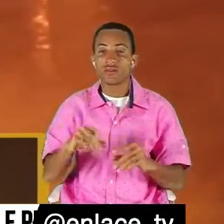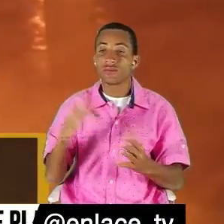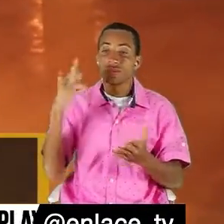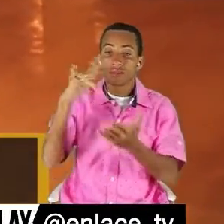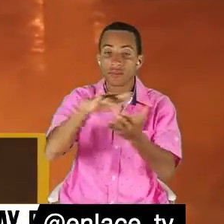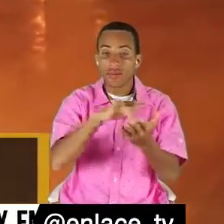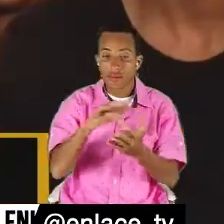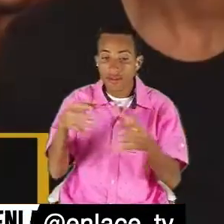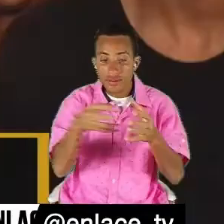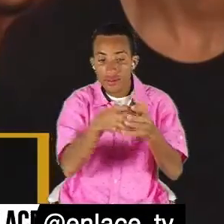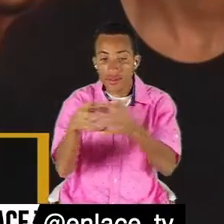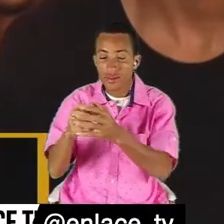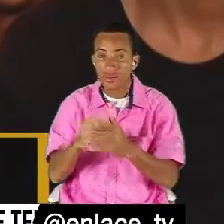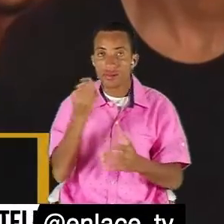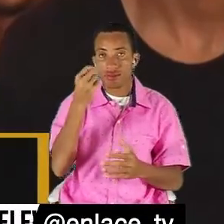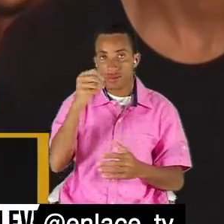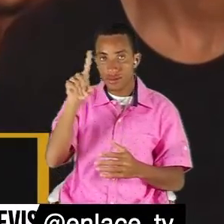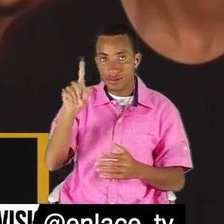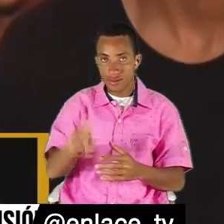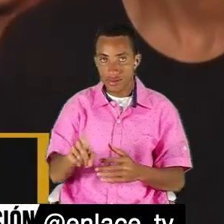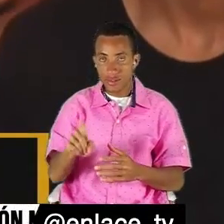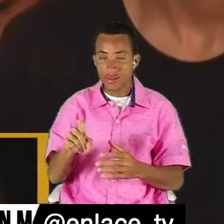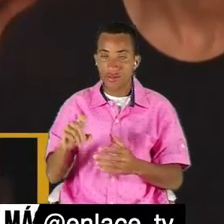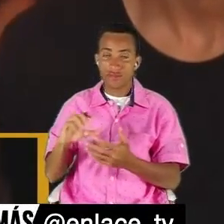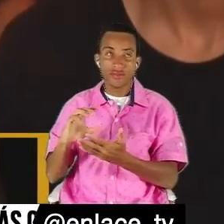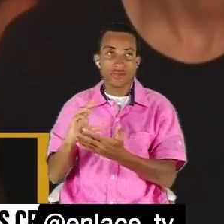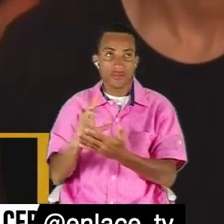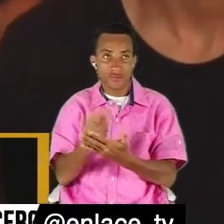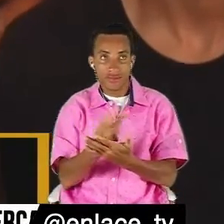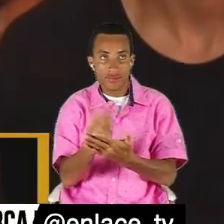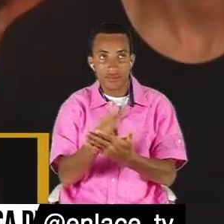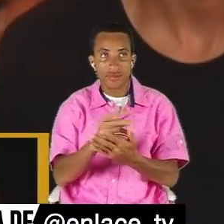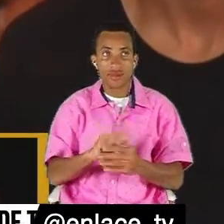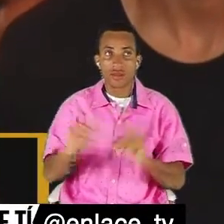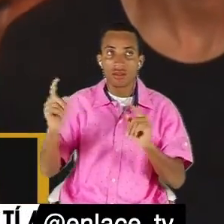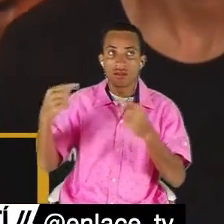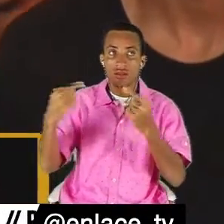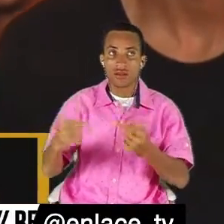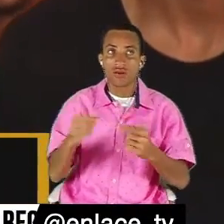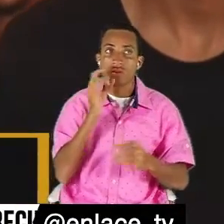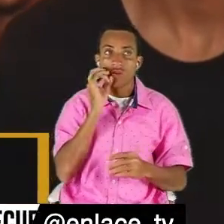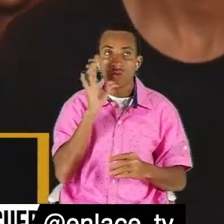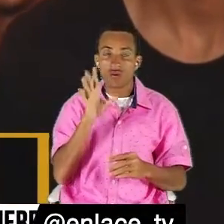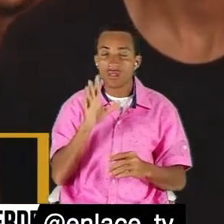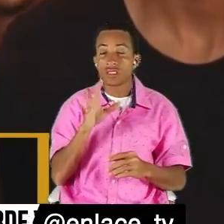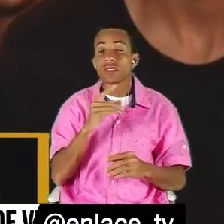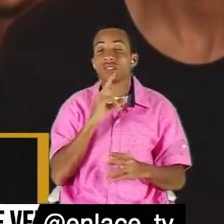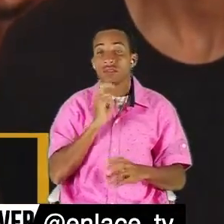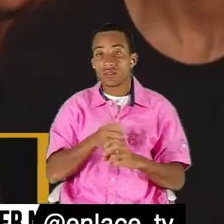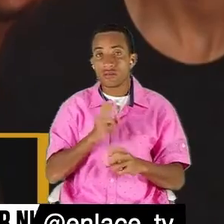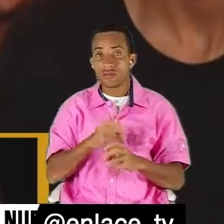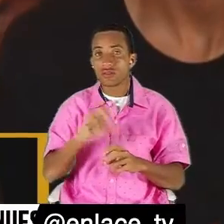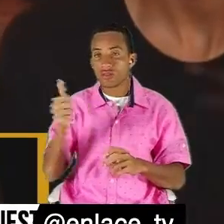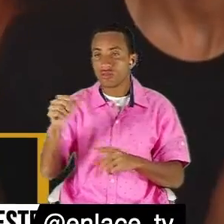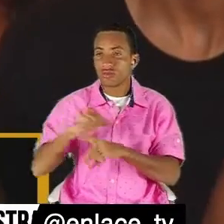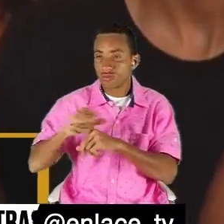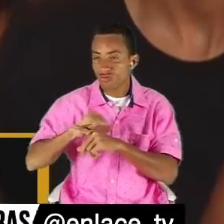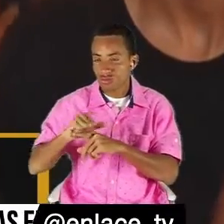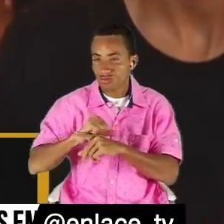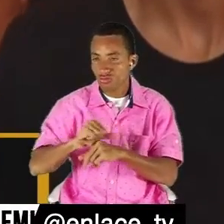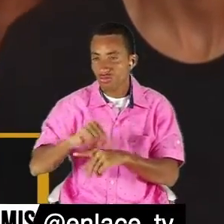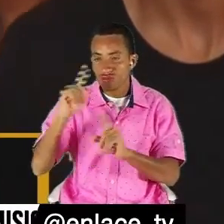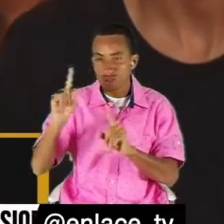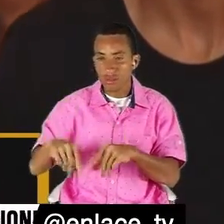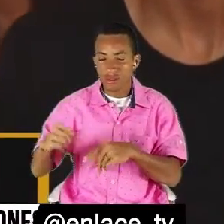grupos de danza urbana. Estuvo fuerte, una competencia nunca es fácil, sí, te vas a medir con otras personas que también trabajan duro. Esta